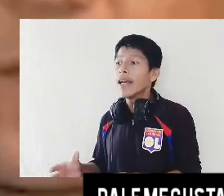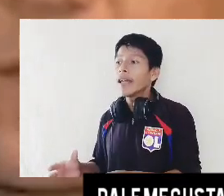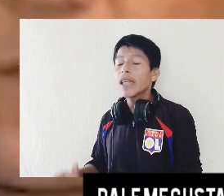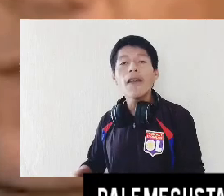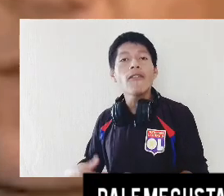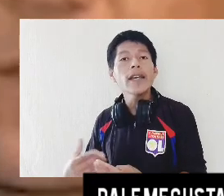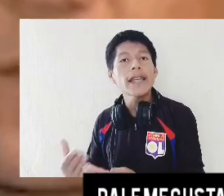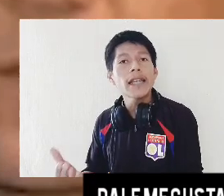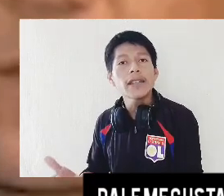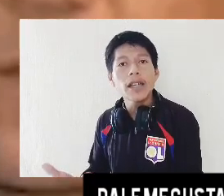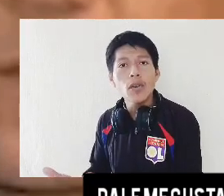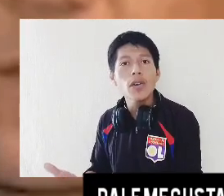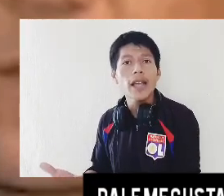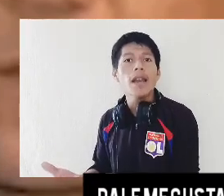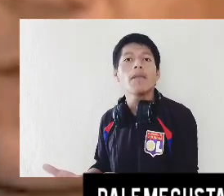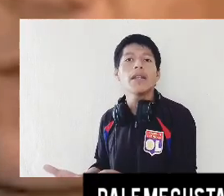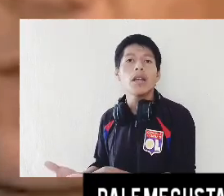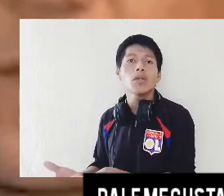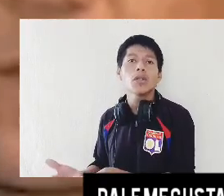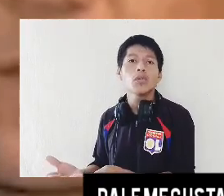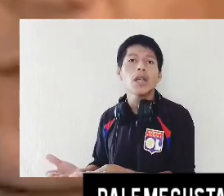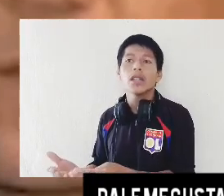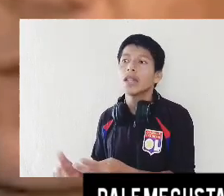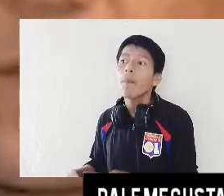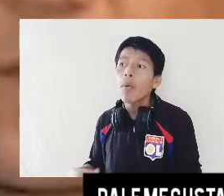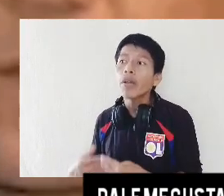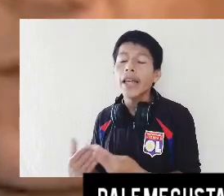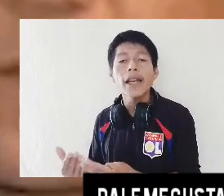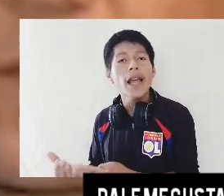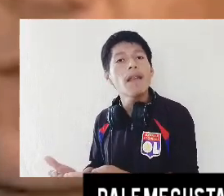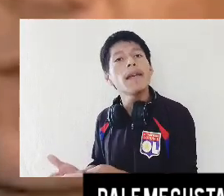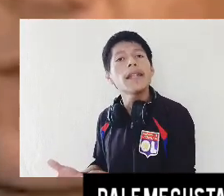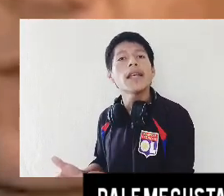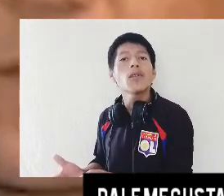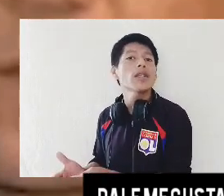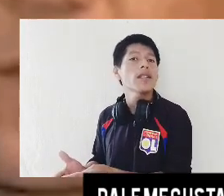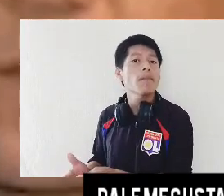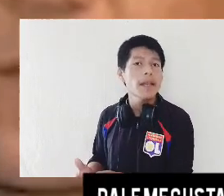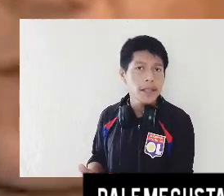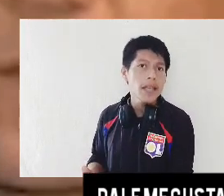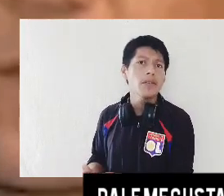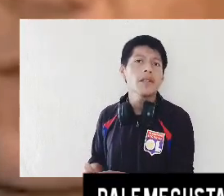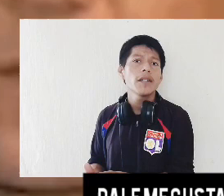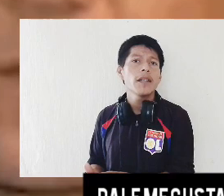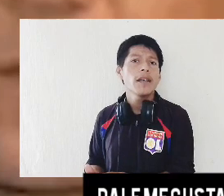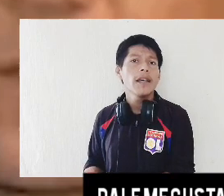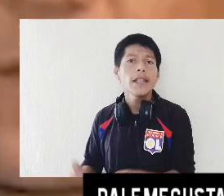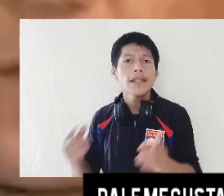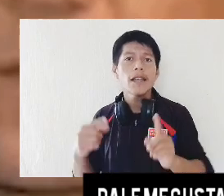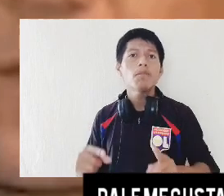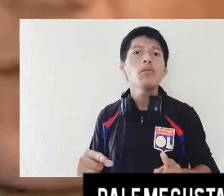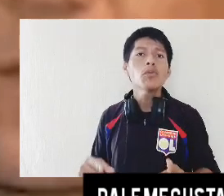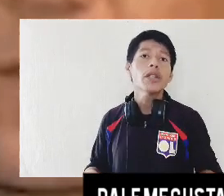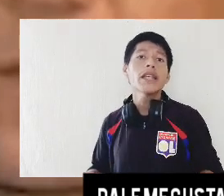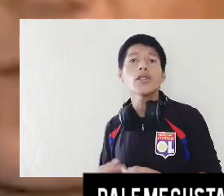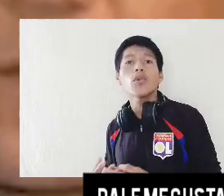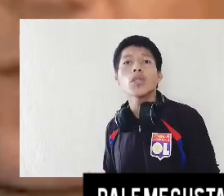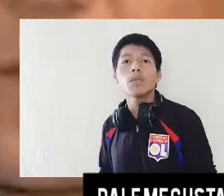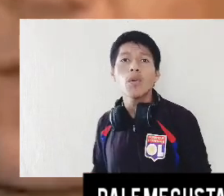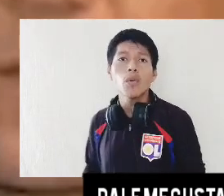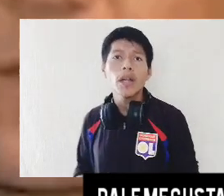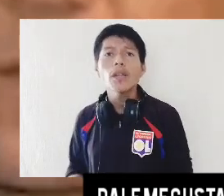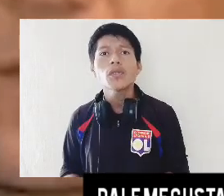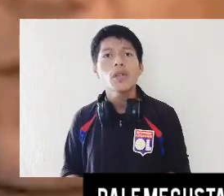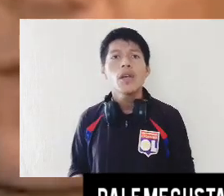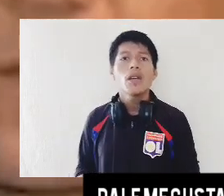sino quién fue quien entregó realmente a los estudiantes y por qué realmente los desaparecieron. Ese es el punto, ¿quiénes son